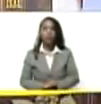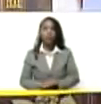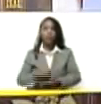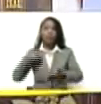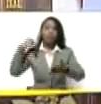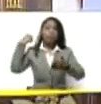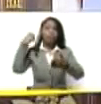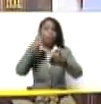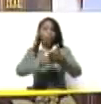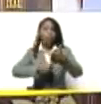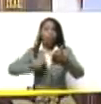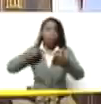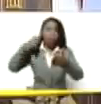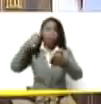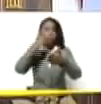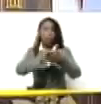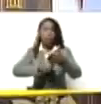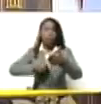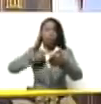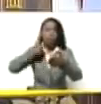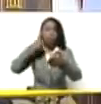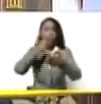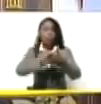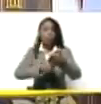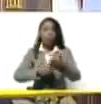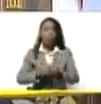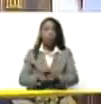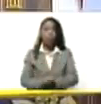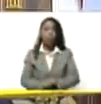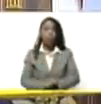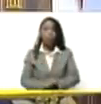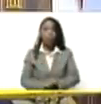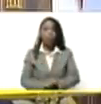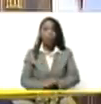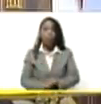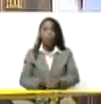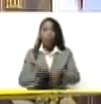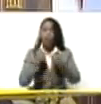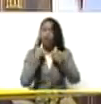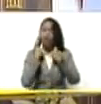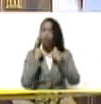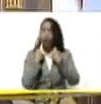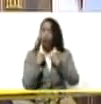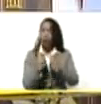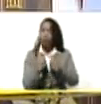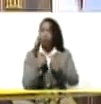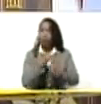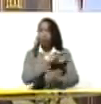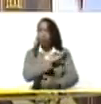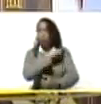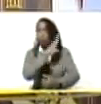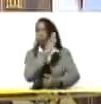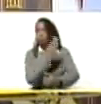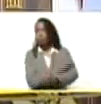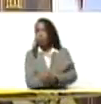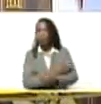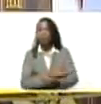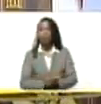industria farmacéutica la importación de medicamentos pero particularmente para destruirlos clap